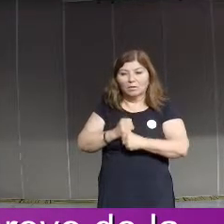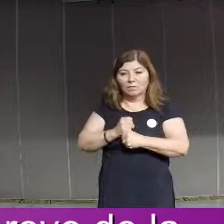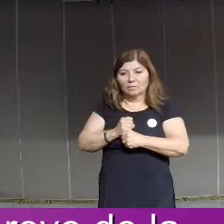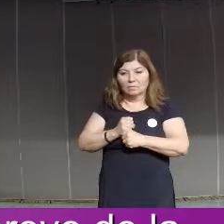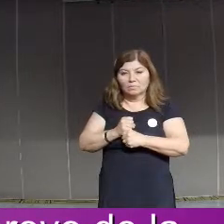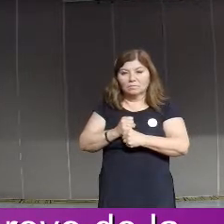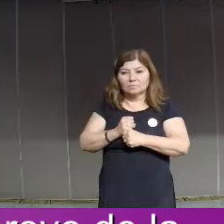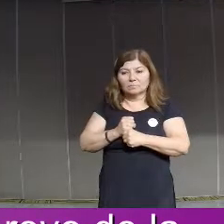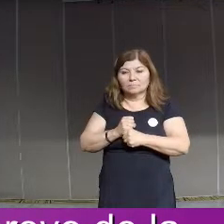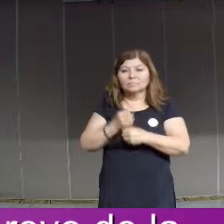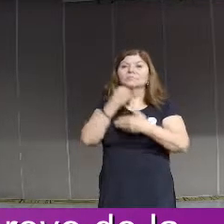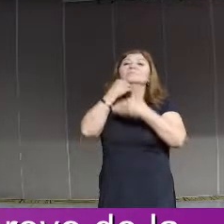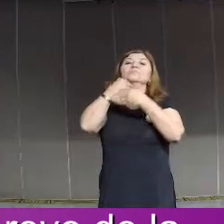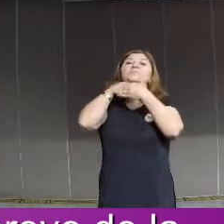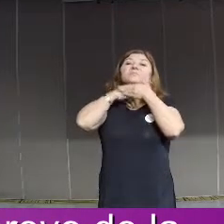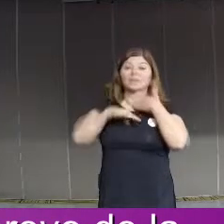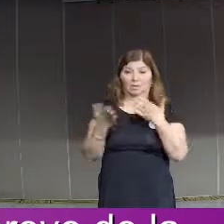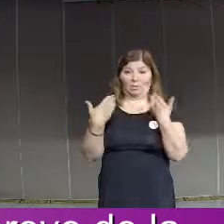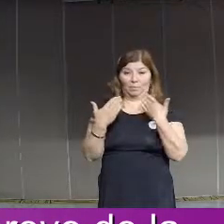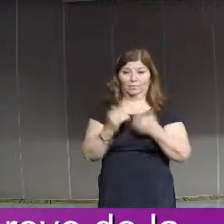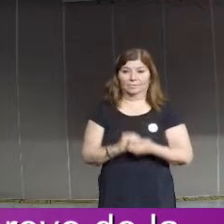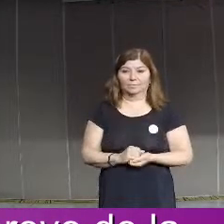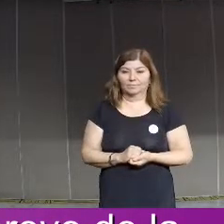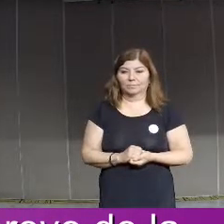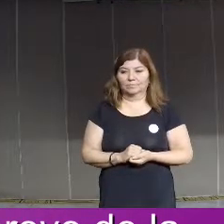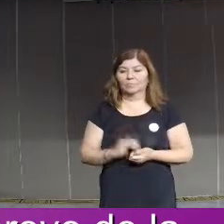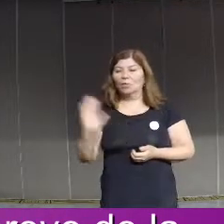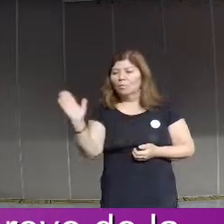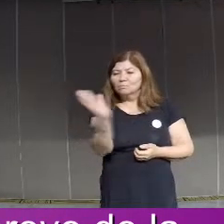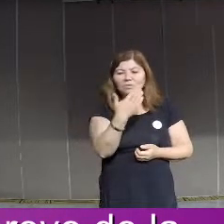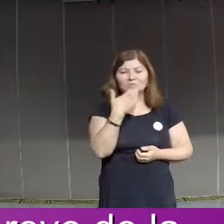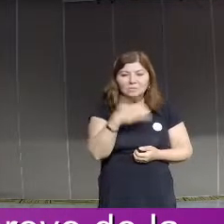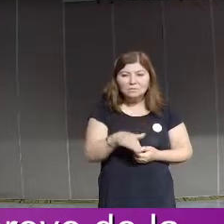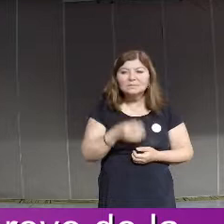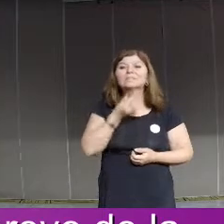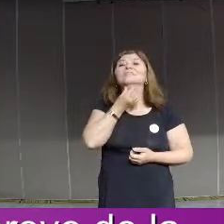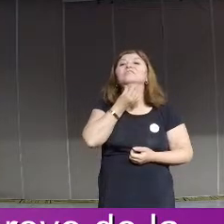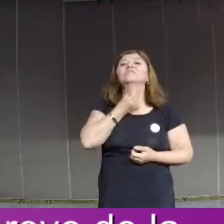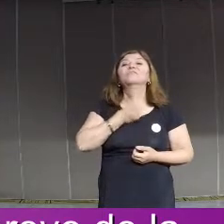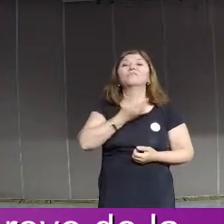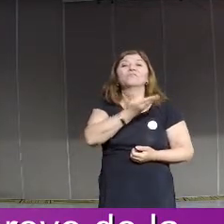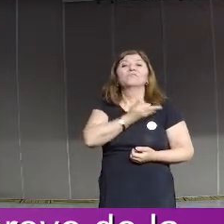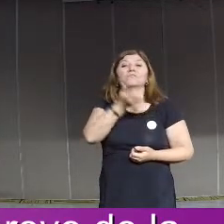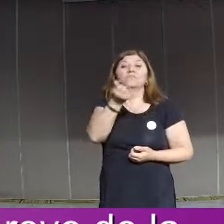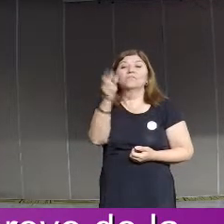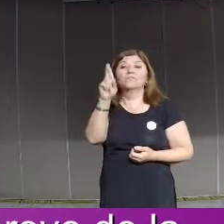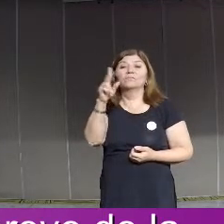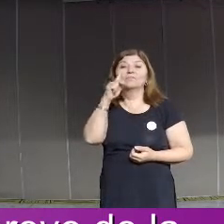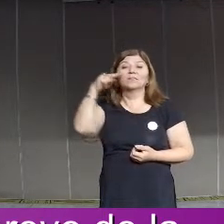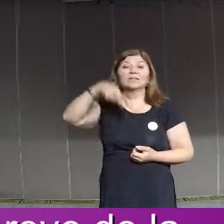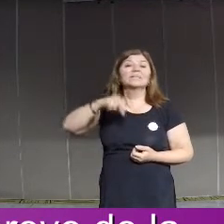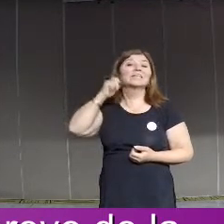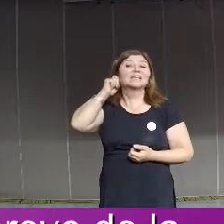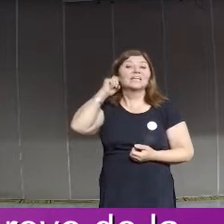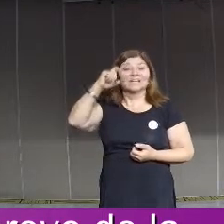lo que llamamos peristalsis. Para que todos se ubiquen, la faringe, ¿sí? Lo que ustedes se tocan